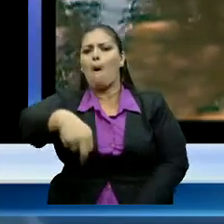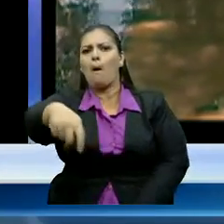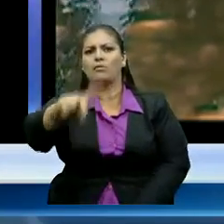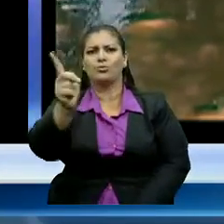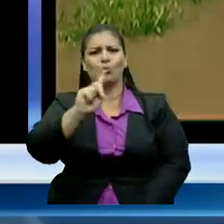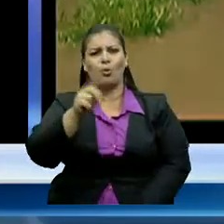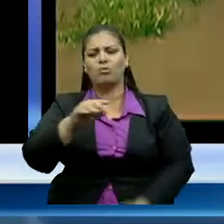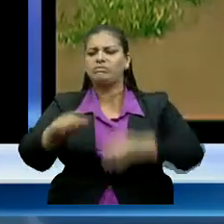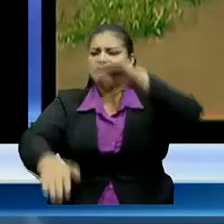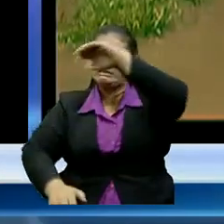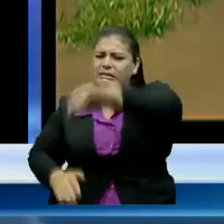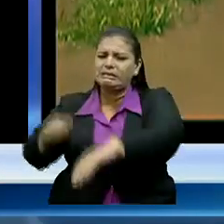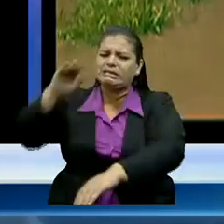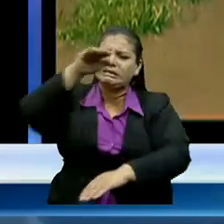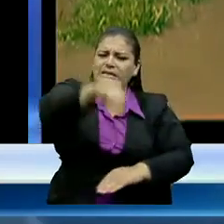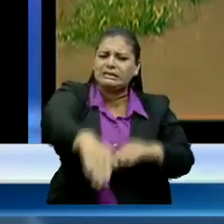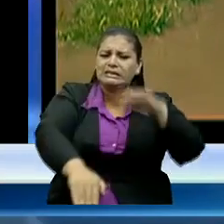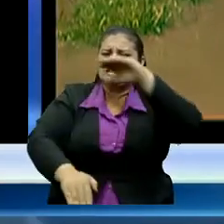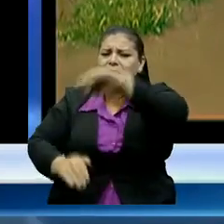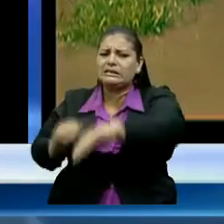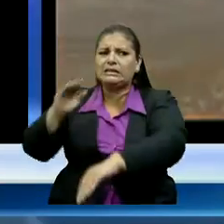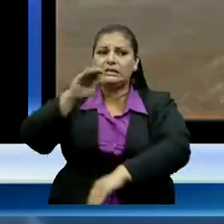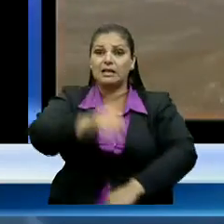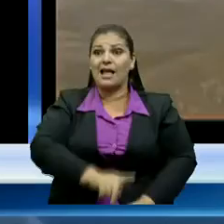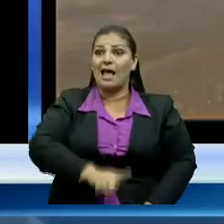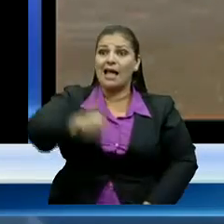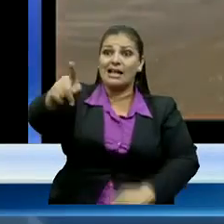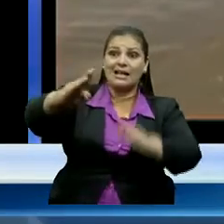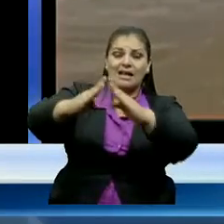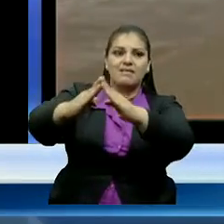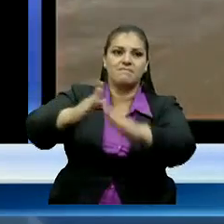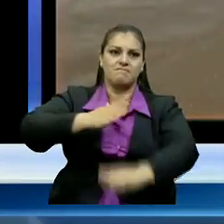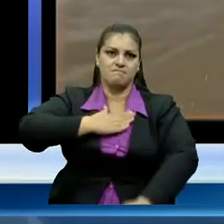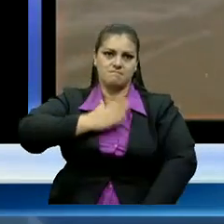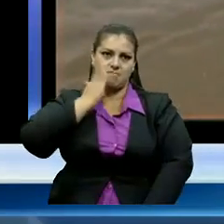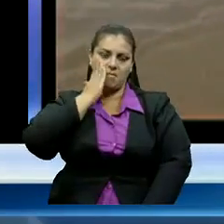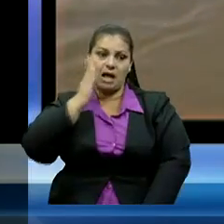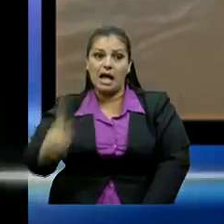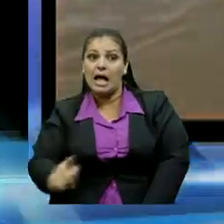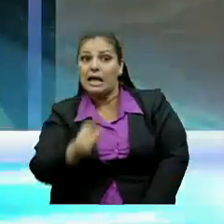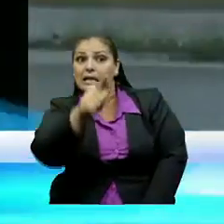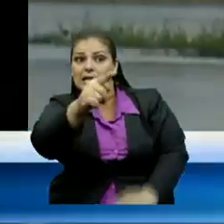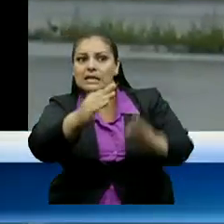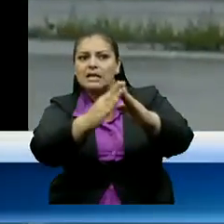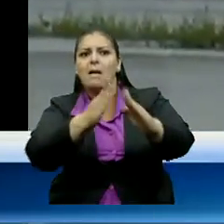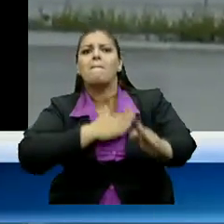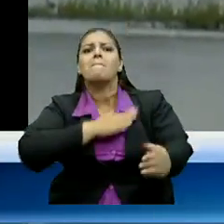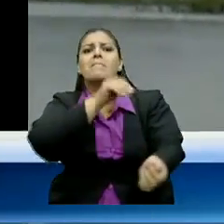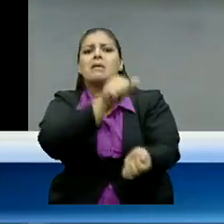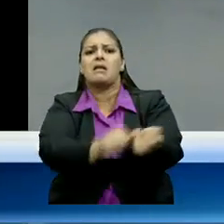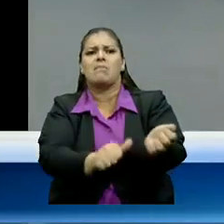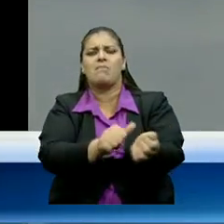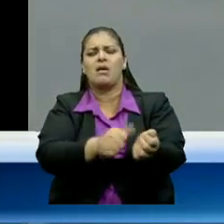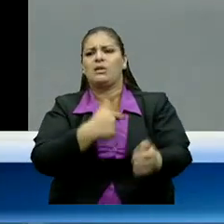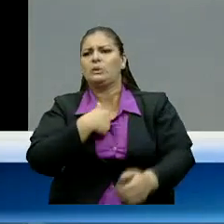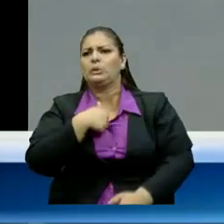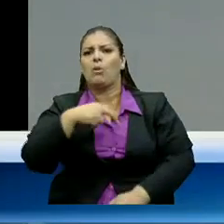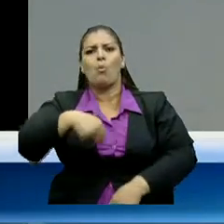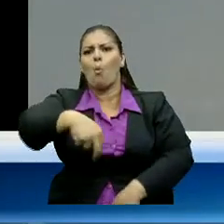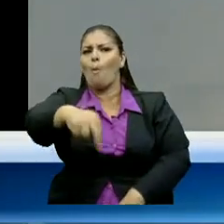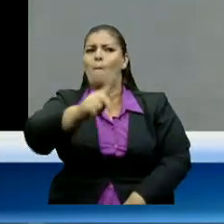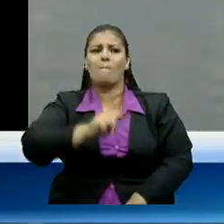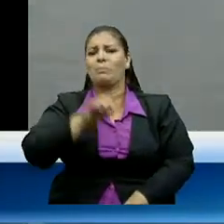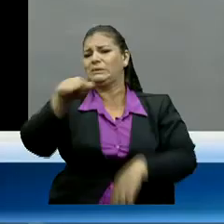hondo, por allá están las dos casas de mi mamá que está allá y mi hermano. Y ya no se puede, hay que estar ahí hasta que baje. Lejos de las casas hasta donde